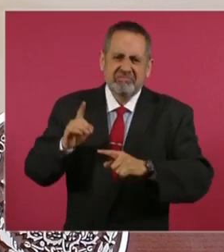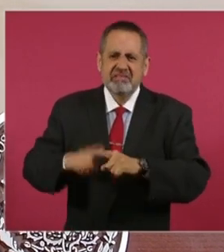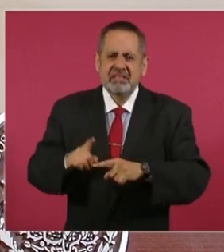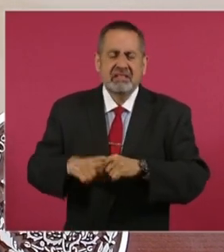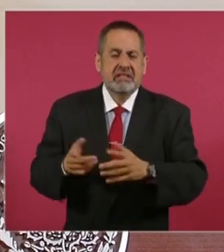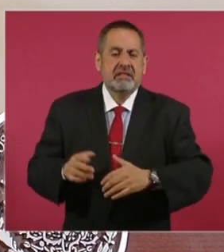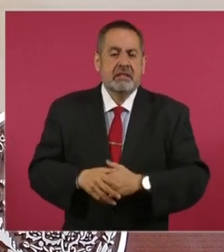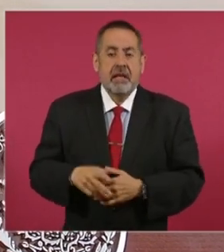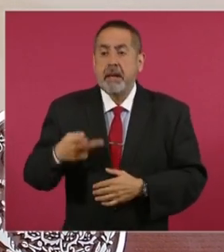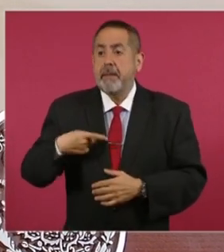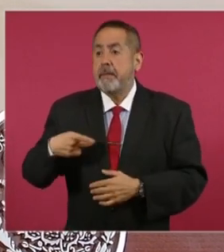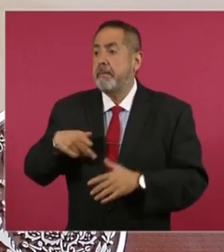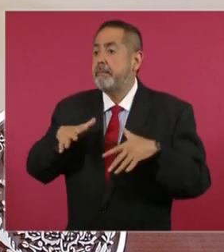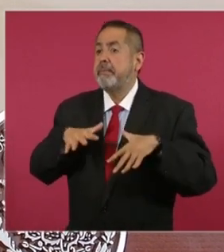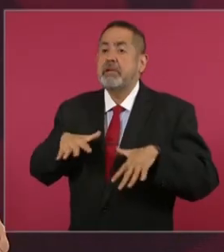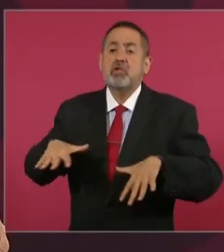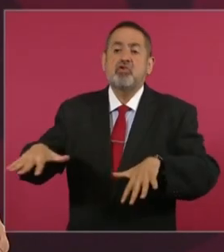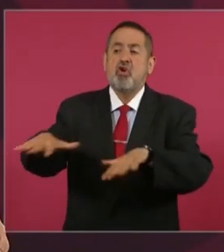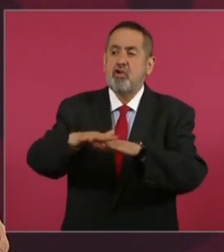el pueblo.